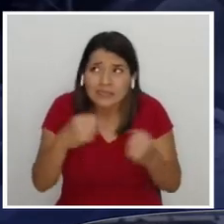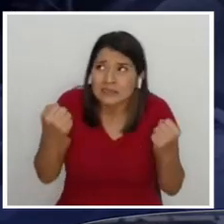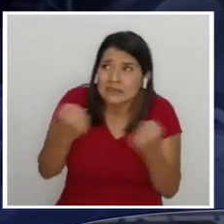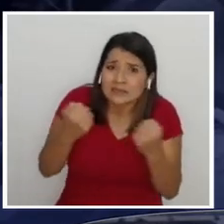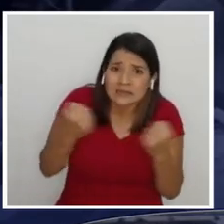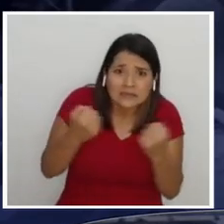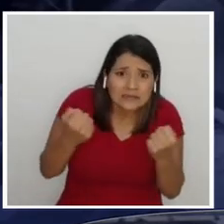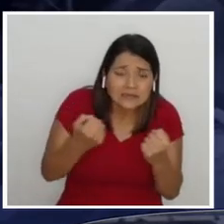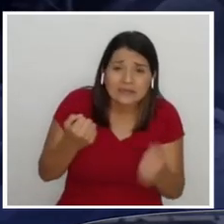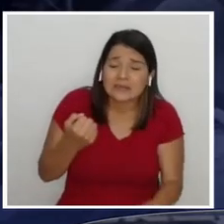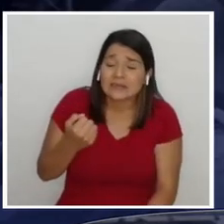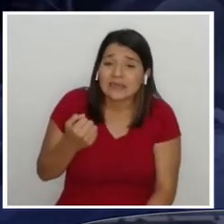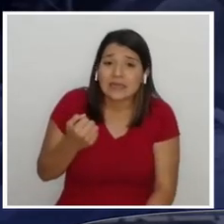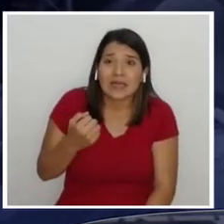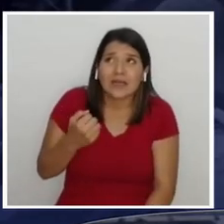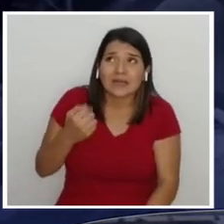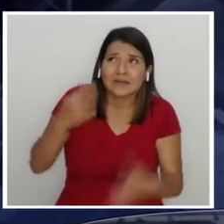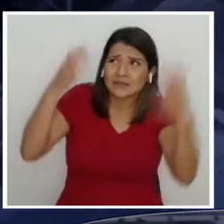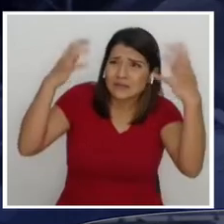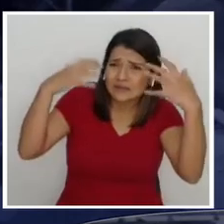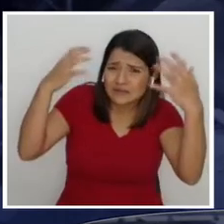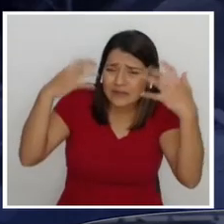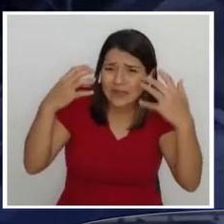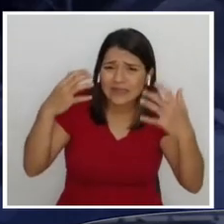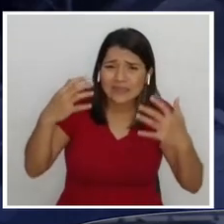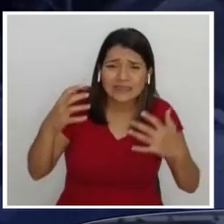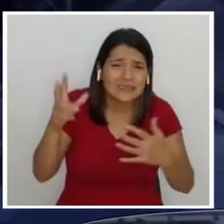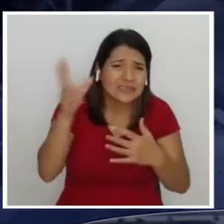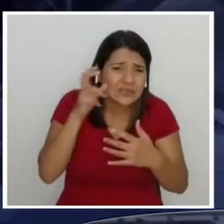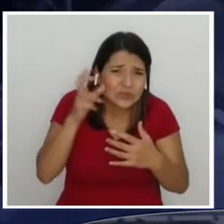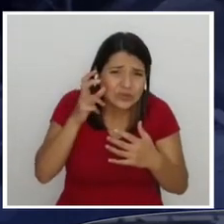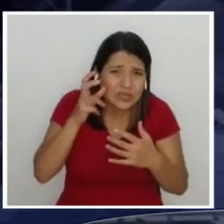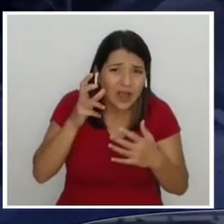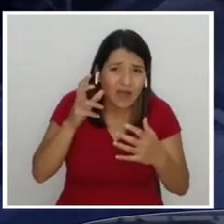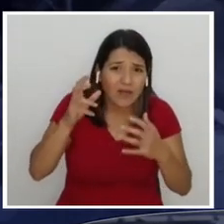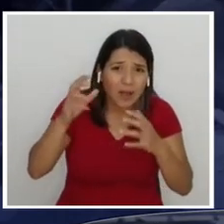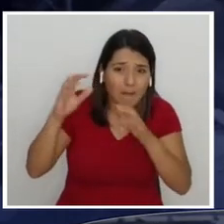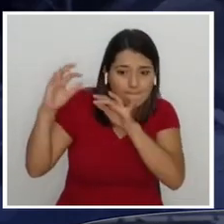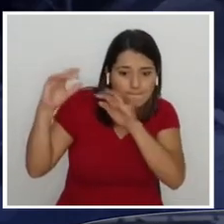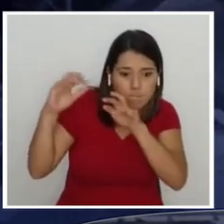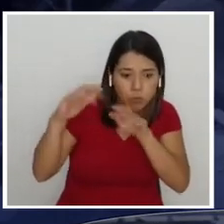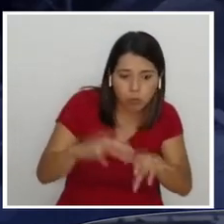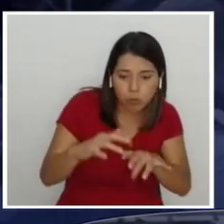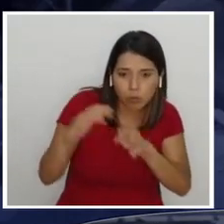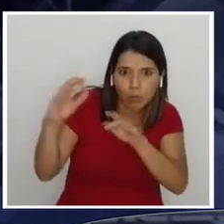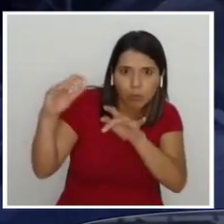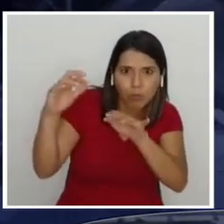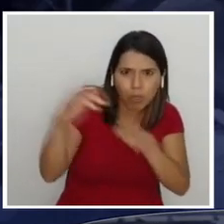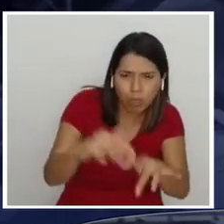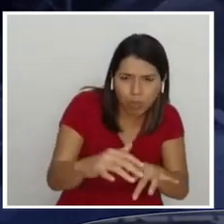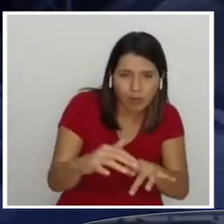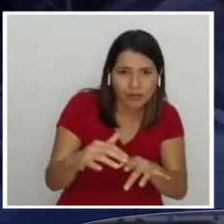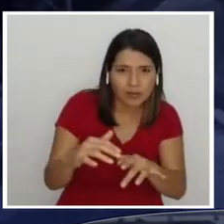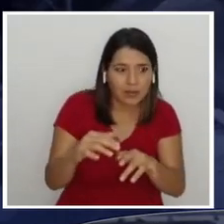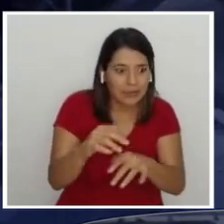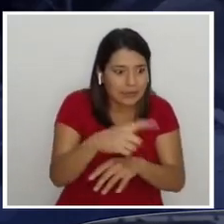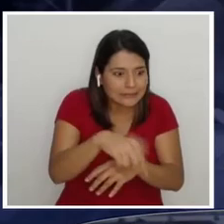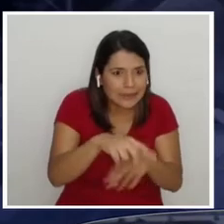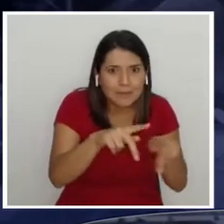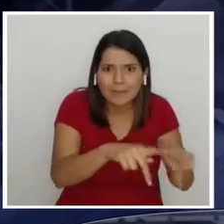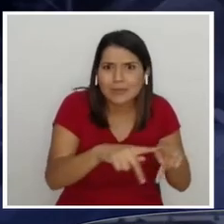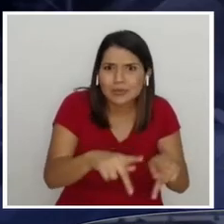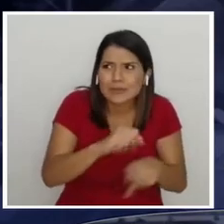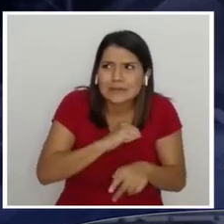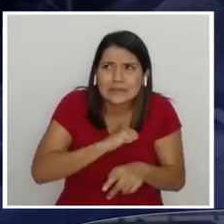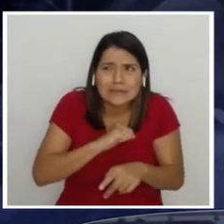lluvia, estaban escuchando las vibraciones de los terraplenes secundarios que habían pequeños. Era gente que estaba asustada, que estaba desorientada,